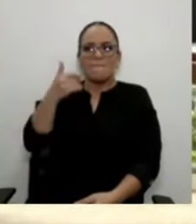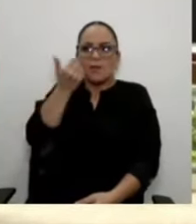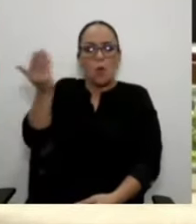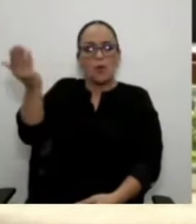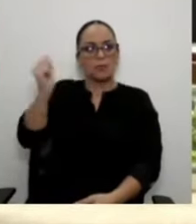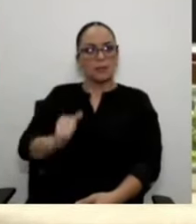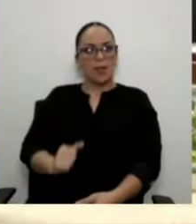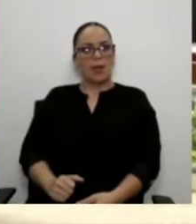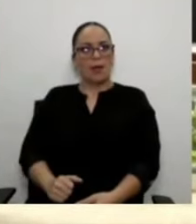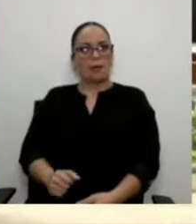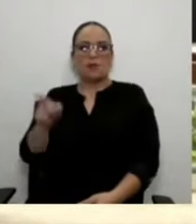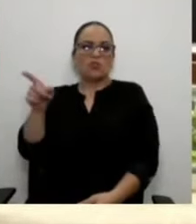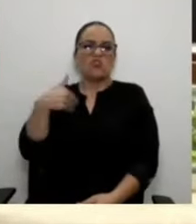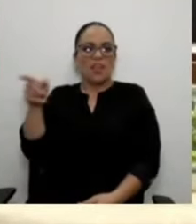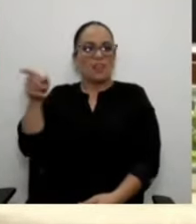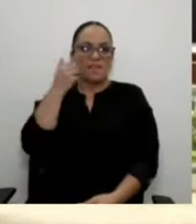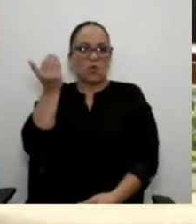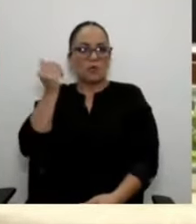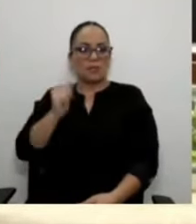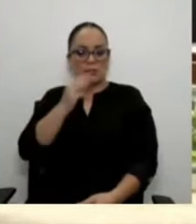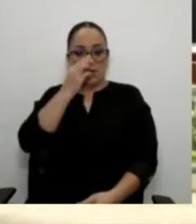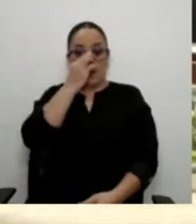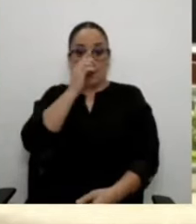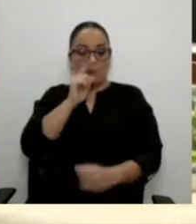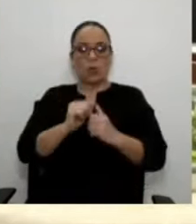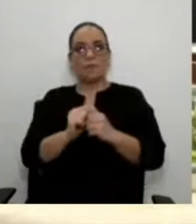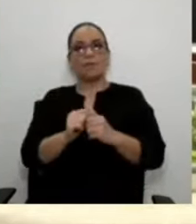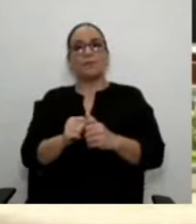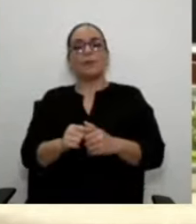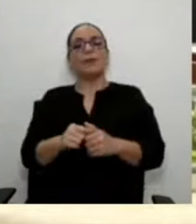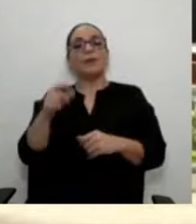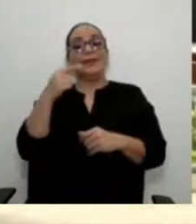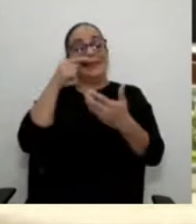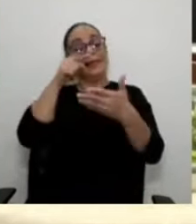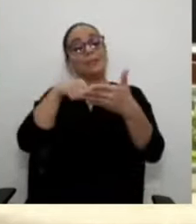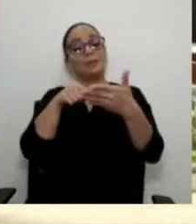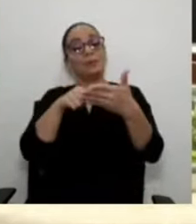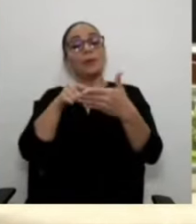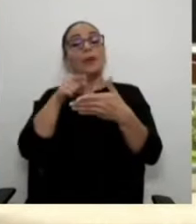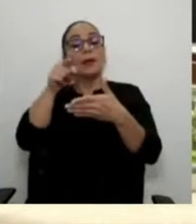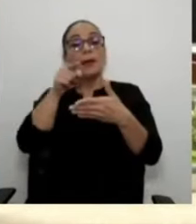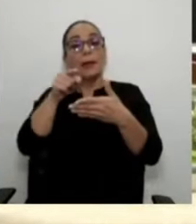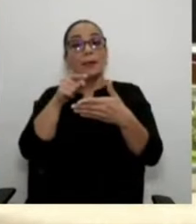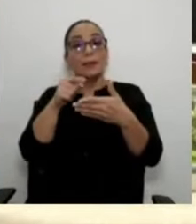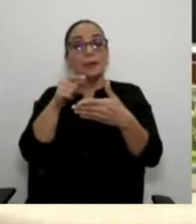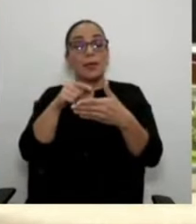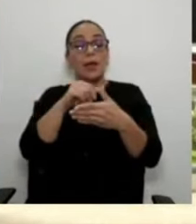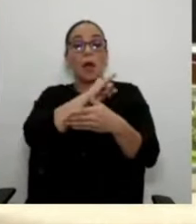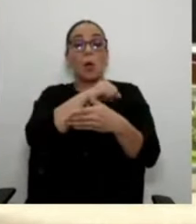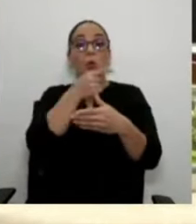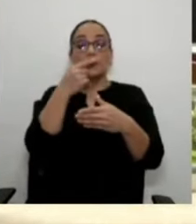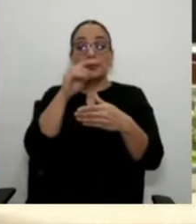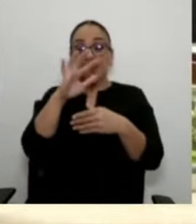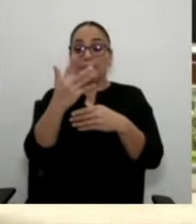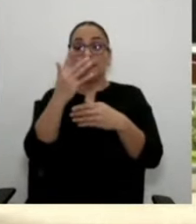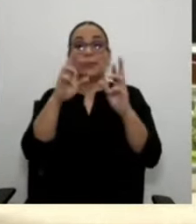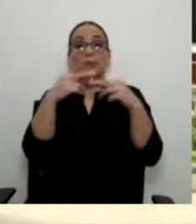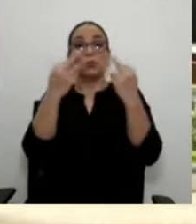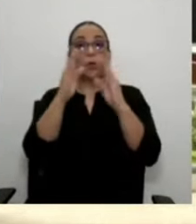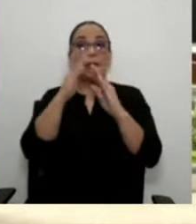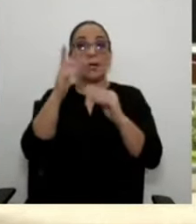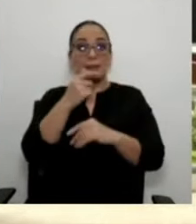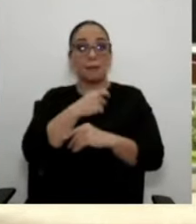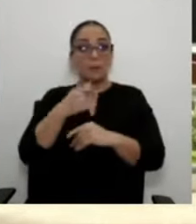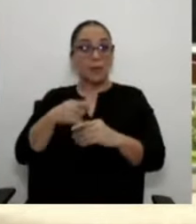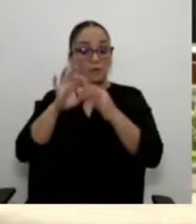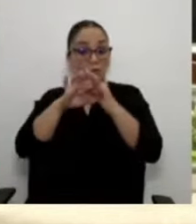no la tiene. Respecto a la decisión que considera la realización de la cuenta de la quinta sesión en Casa Presidencial,